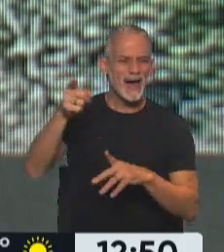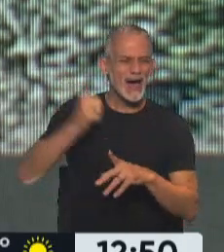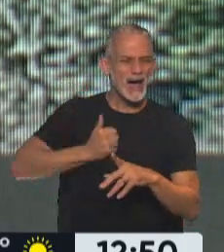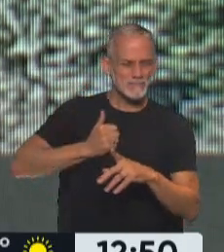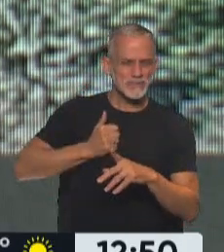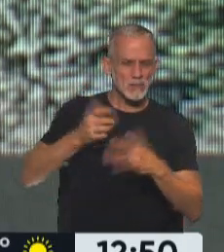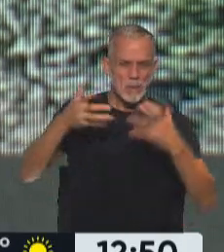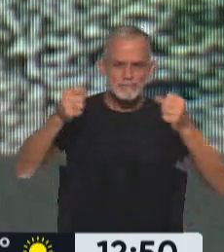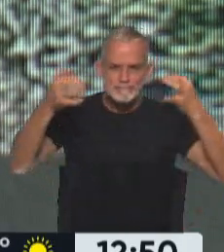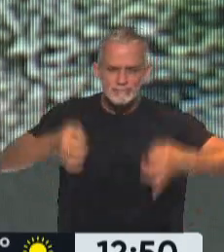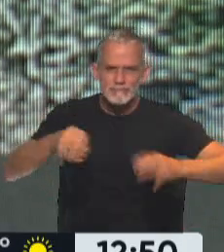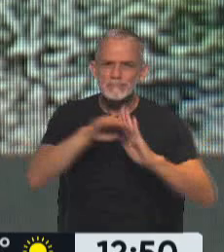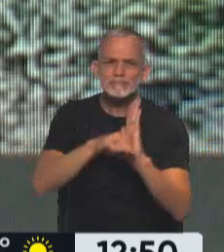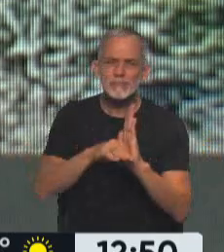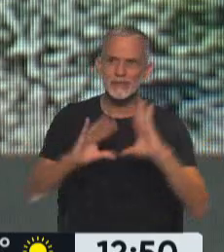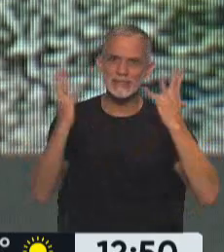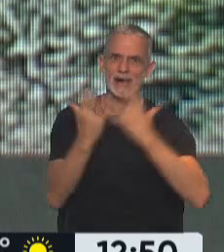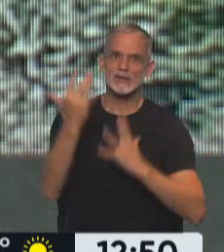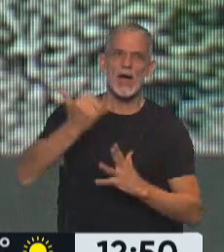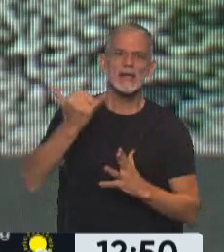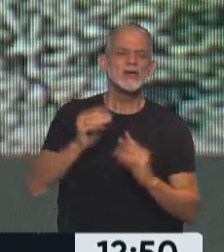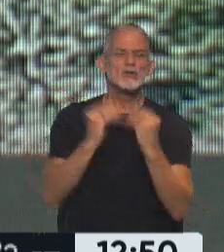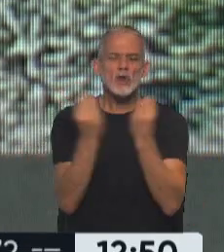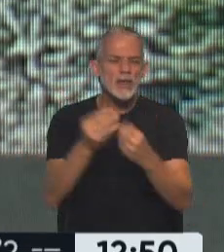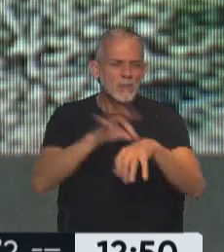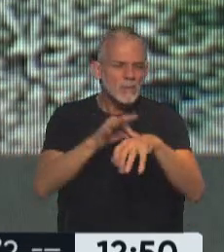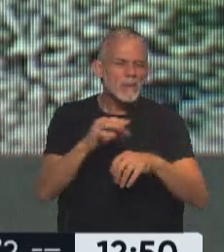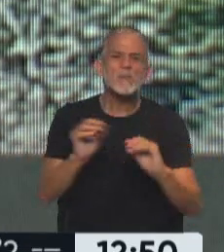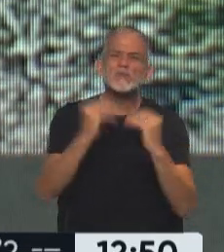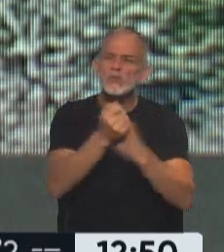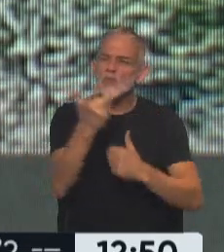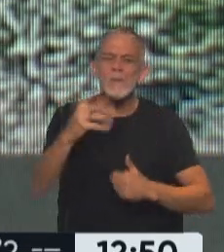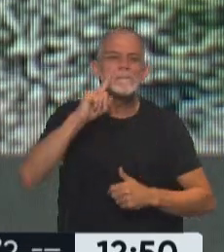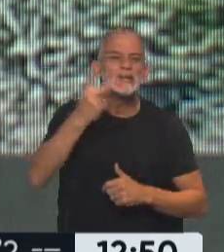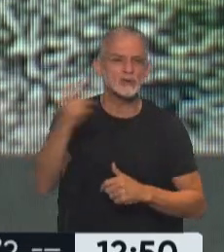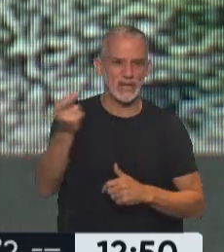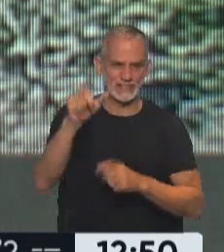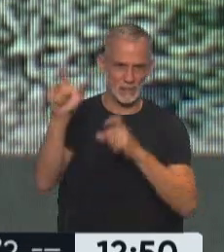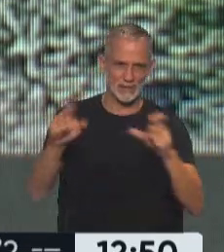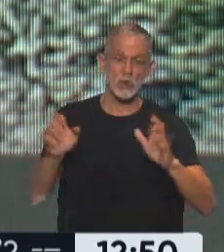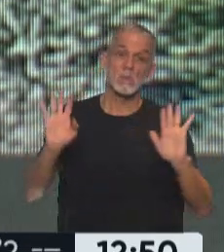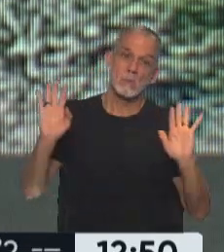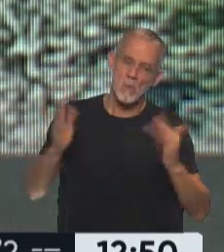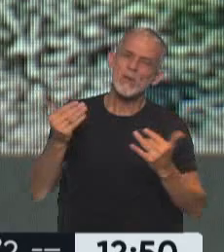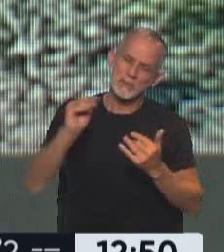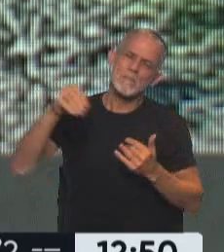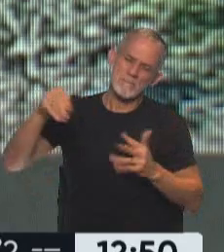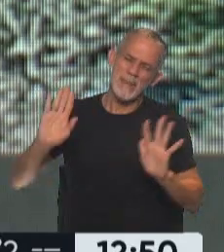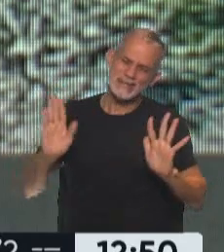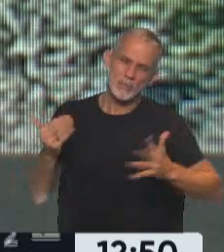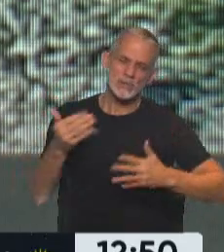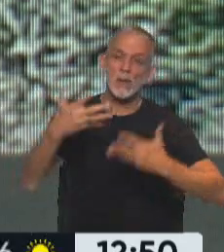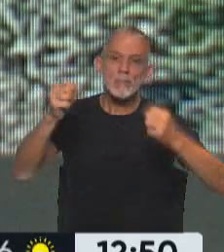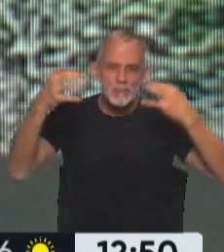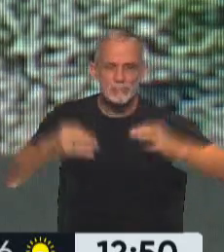manera formal tiene a nivel internacional 1.200 casos reconocidos, aunque no descartan que sea muchísimos más.